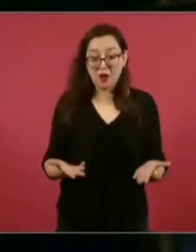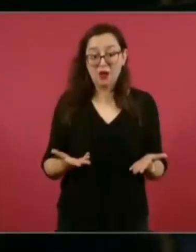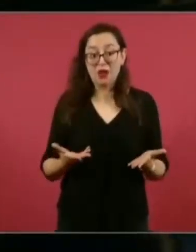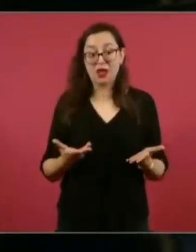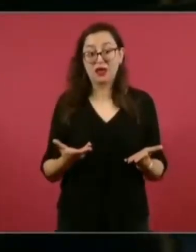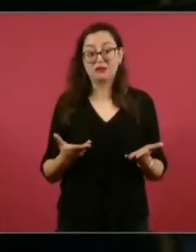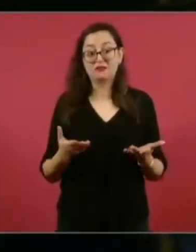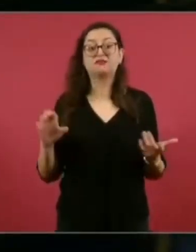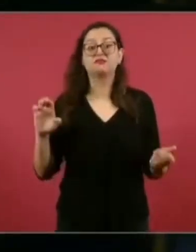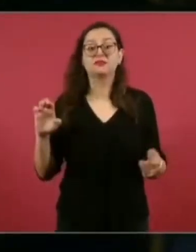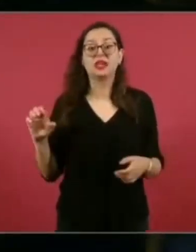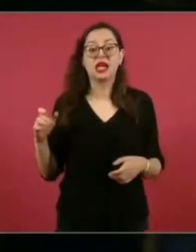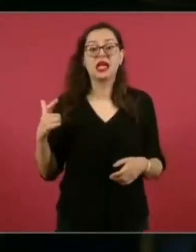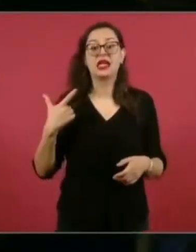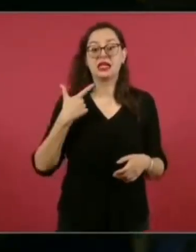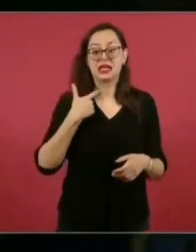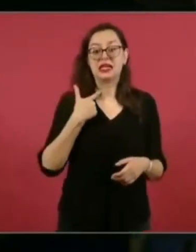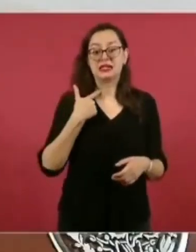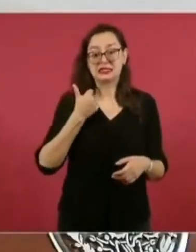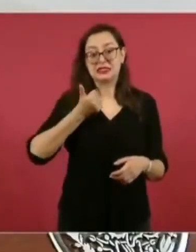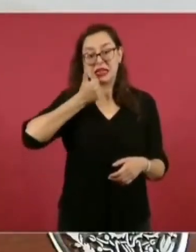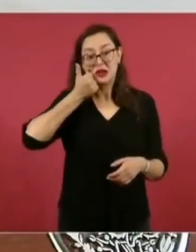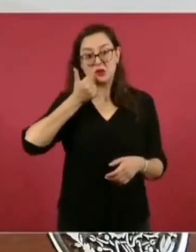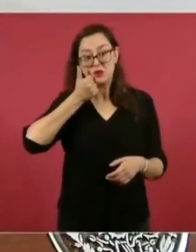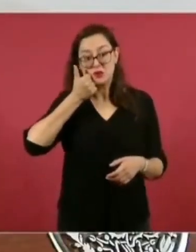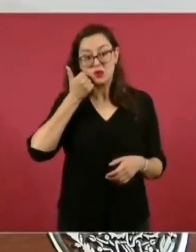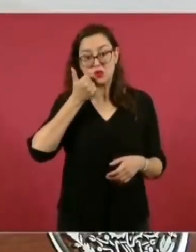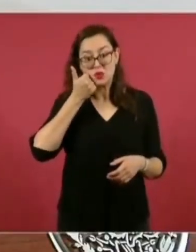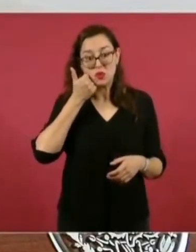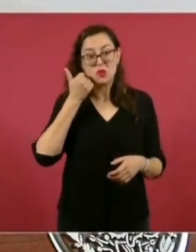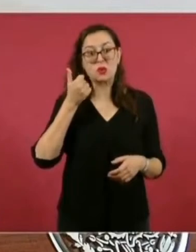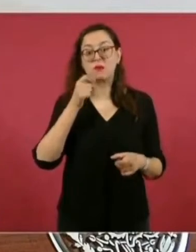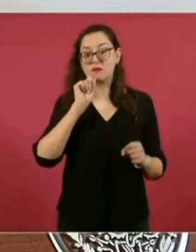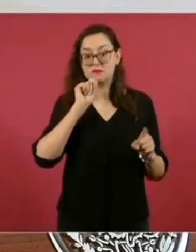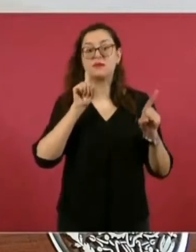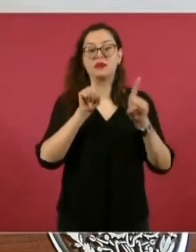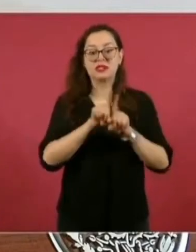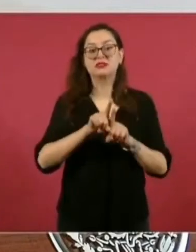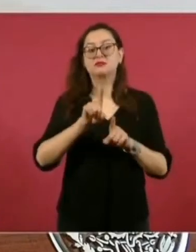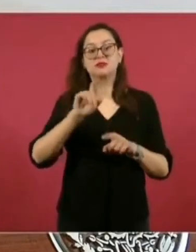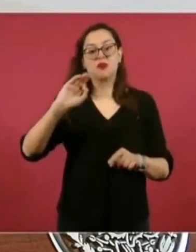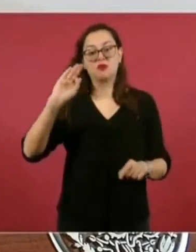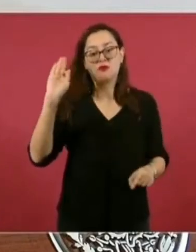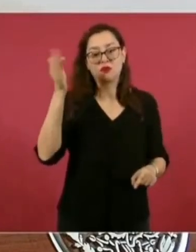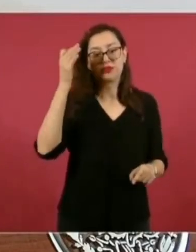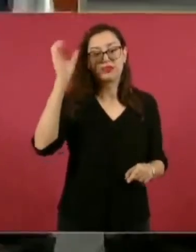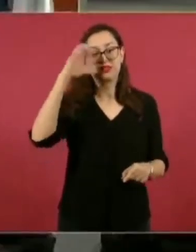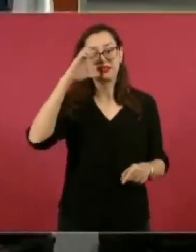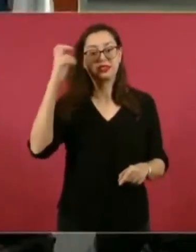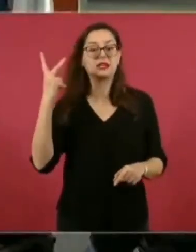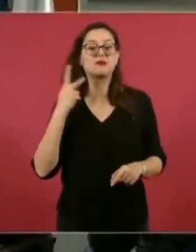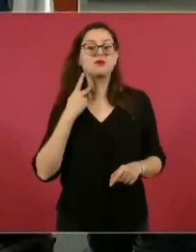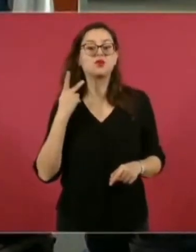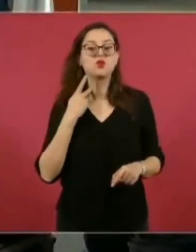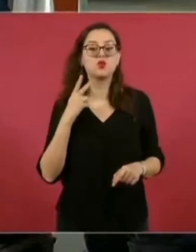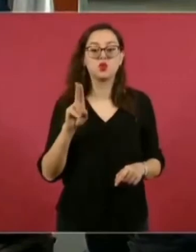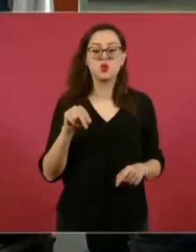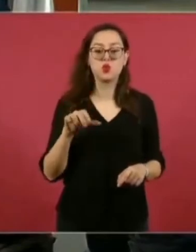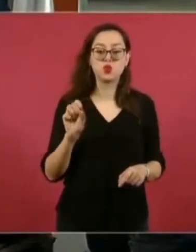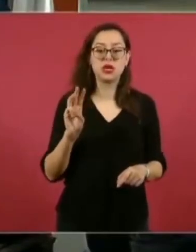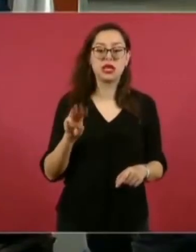como exalumno, como titulado, usted también lo es, con 10 años de diferencia, de la Facultad de Ciencias Políticas y Sociales de nuestra máxima casa de